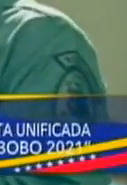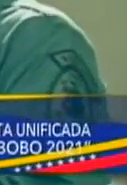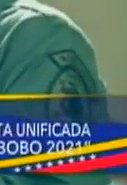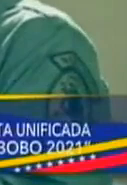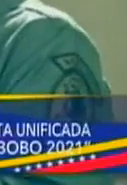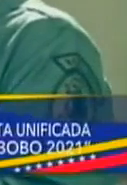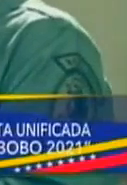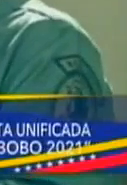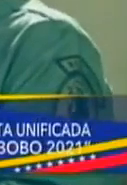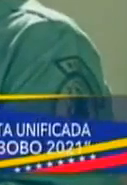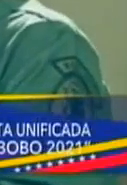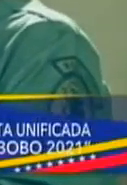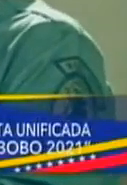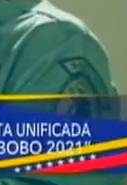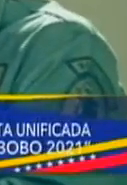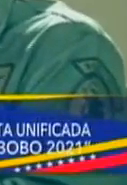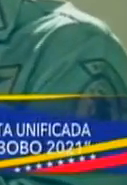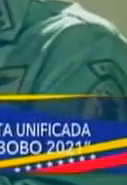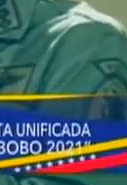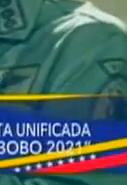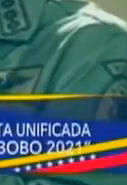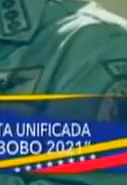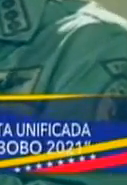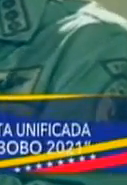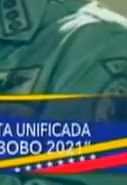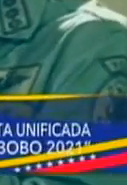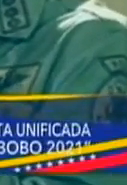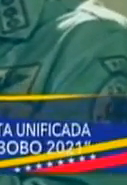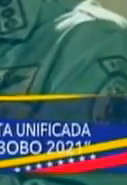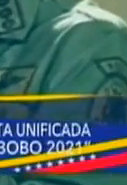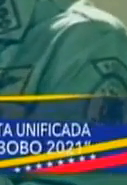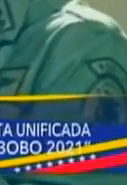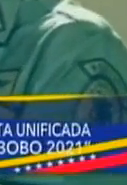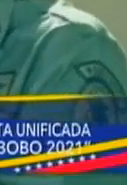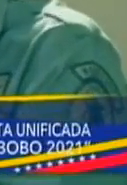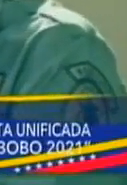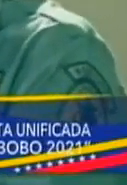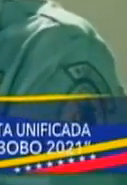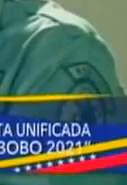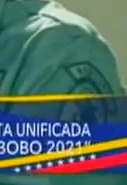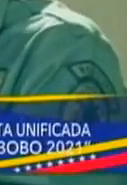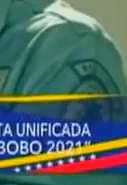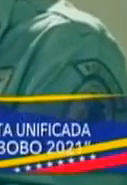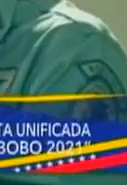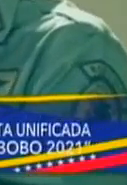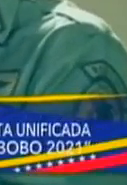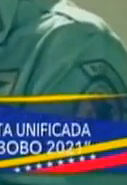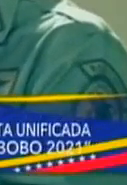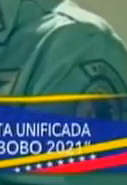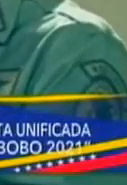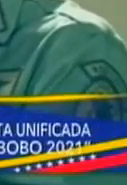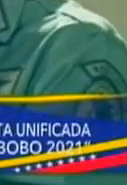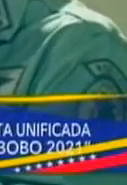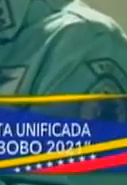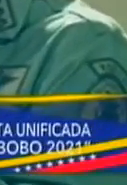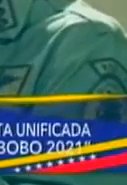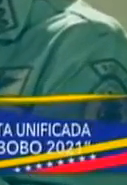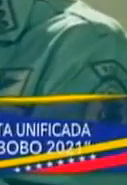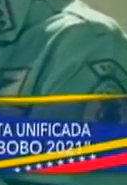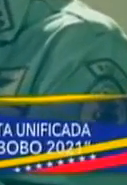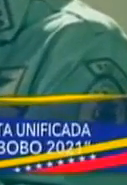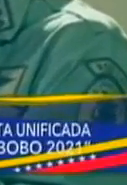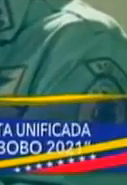militar, y en esa dirección, mi comandante en jefe, como usted lo ha indicado, vamos a trabajar con mucha profundidad. La milicia bolivariana,